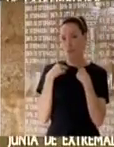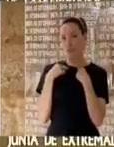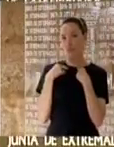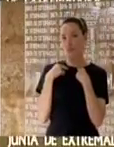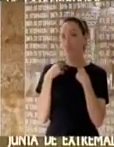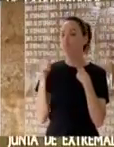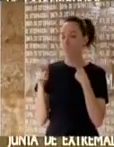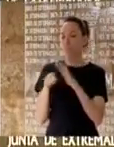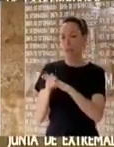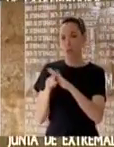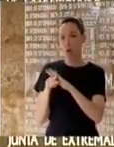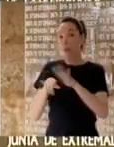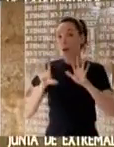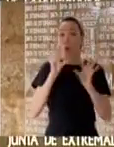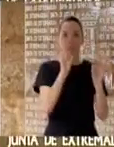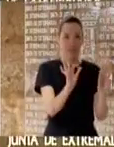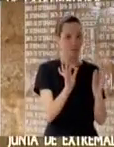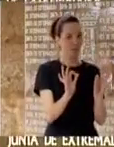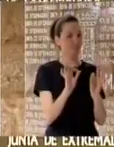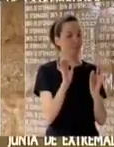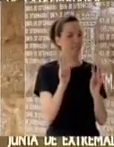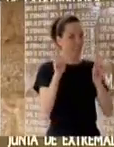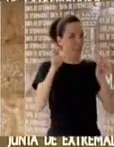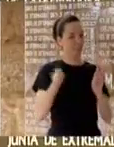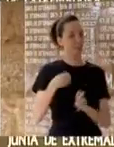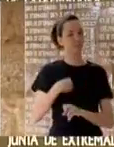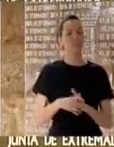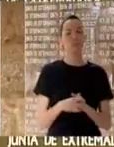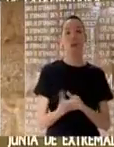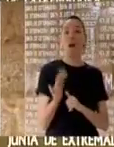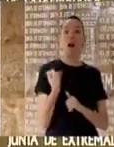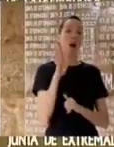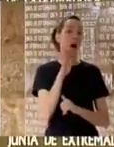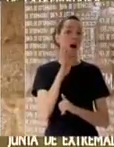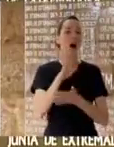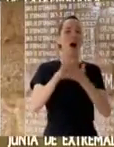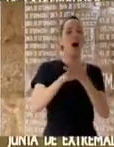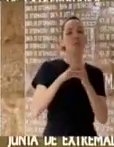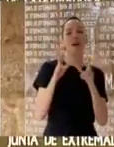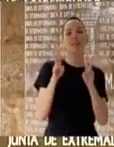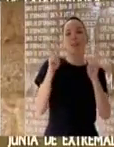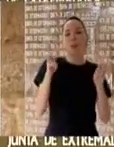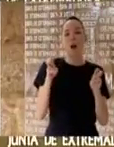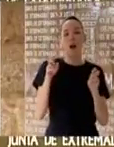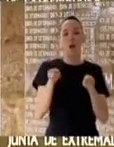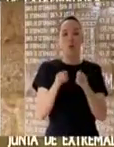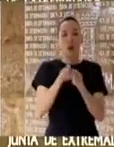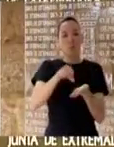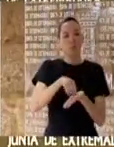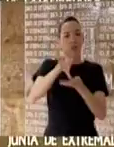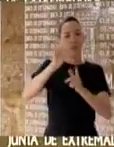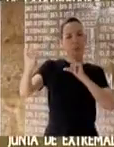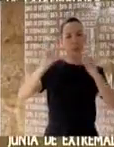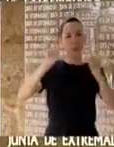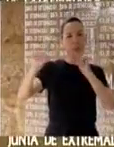Antes hablábamos de la despoblación. Antes hablábamos de la necesidad de repoblar buena parte de nuestro país, que ahora mismo se está